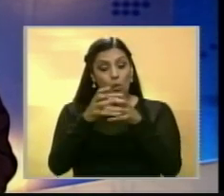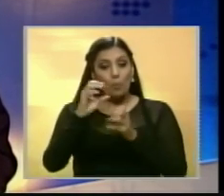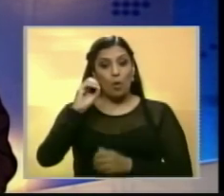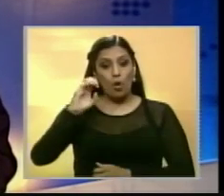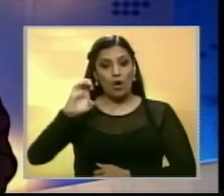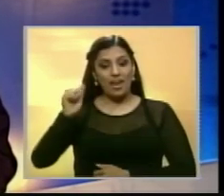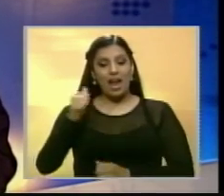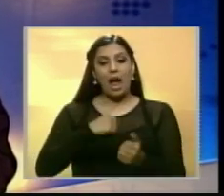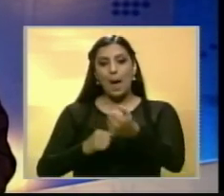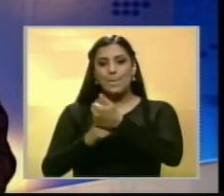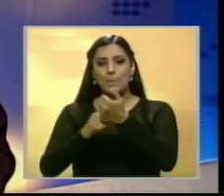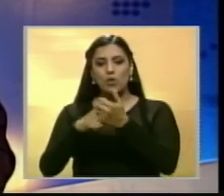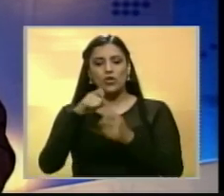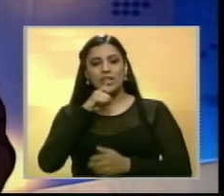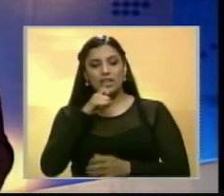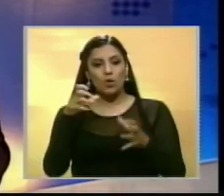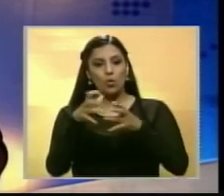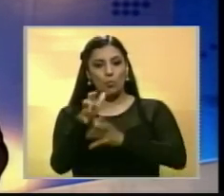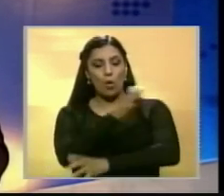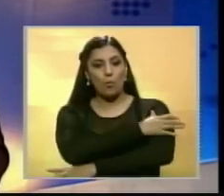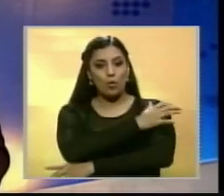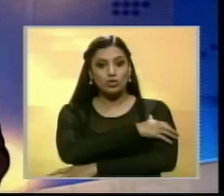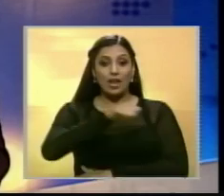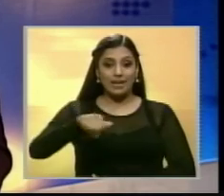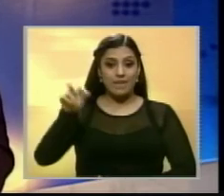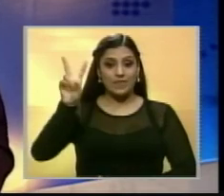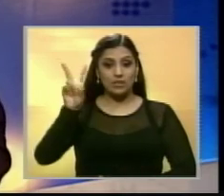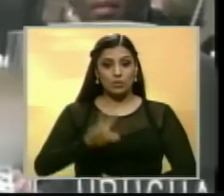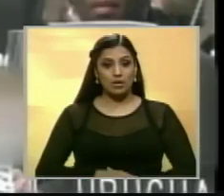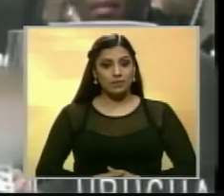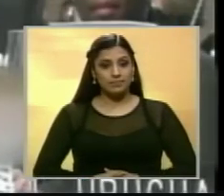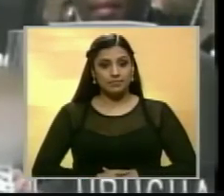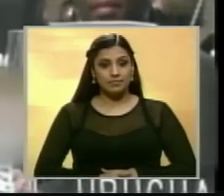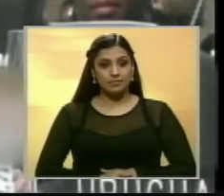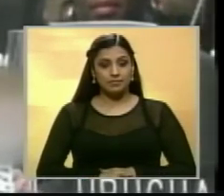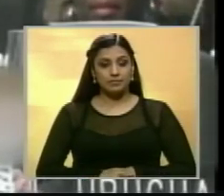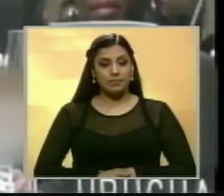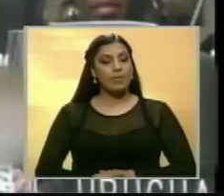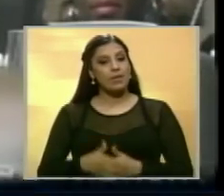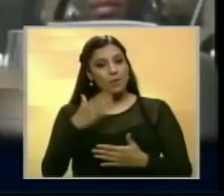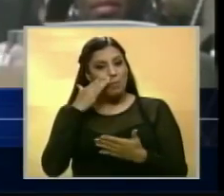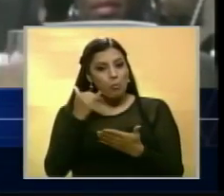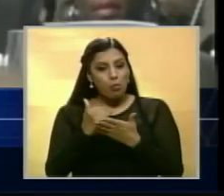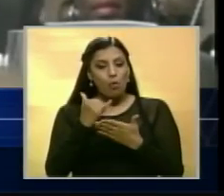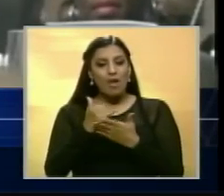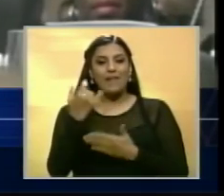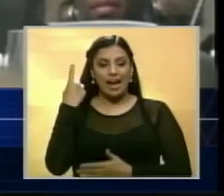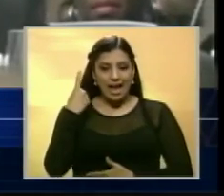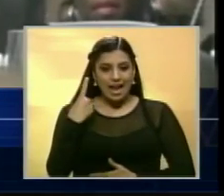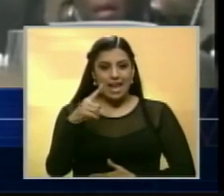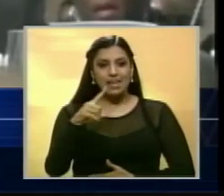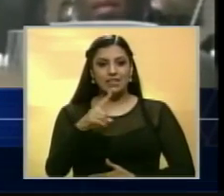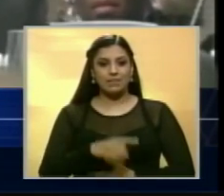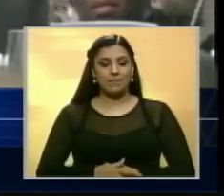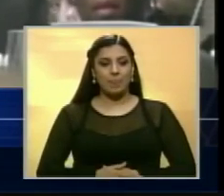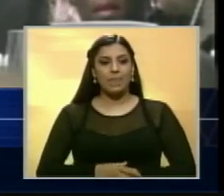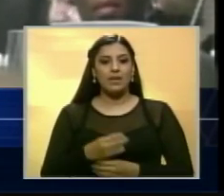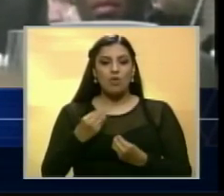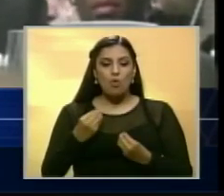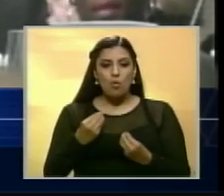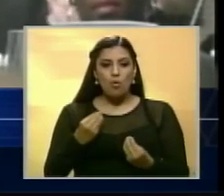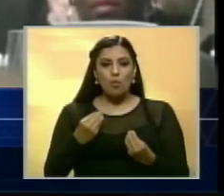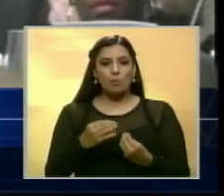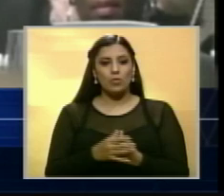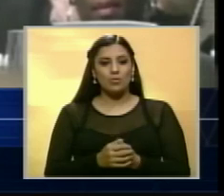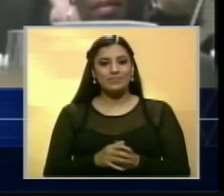organización se parcializa a favor de sectores opositores en nuestro país. Pruebas irrebatibles de